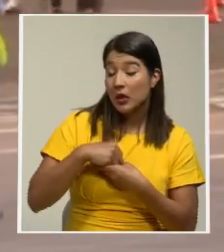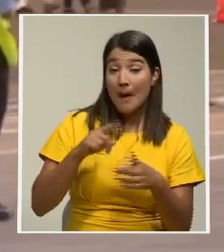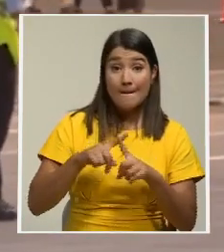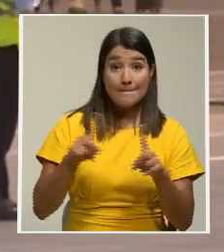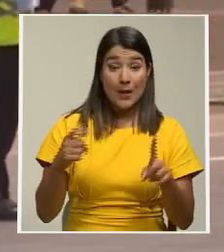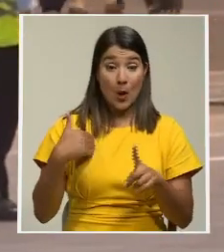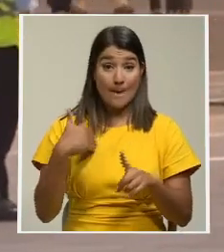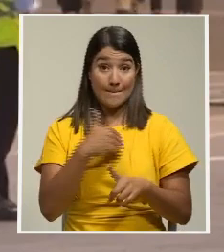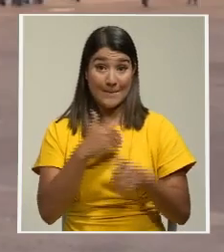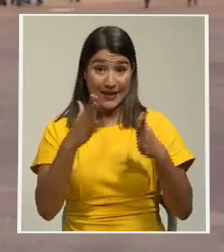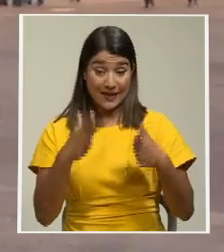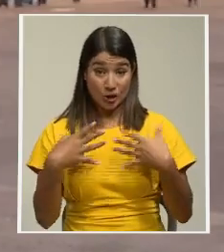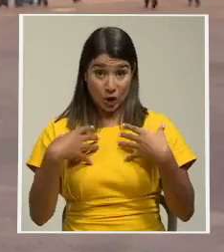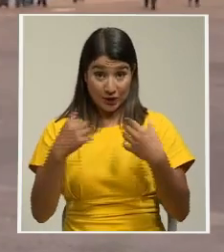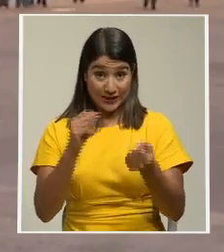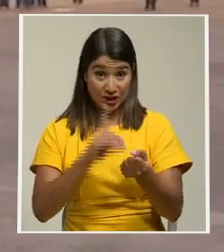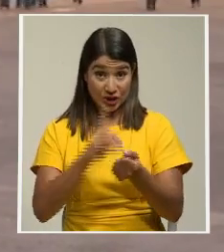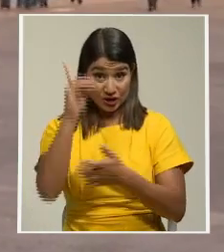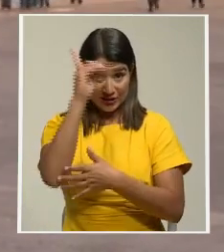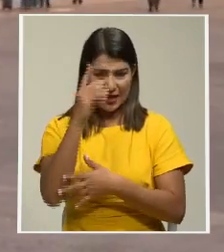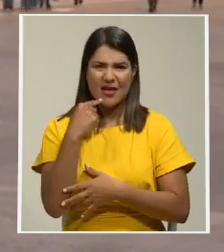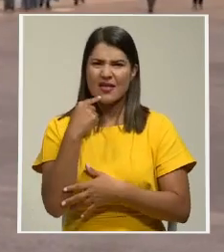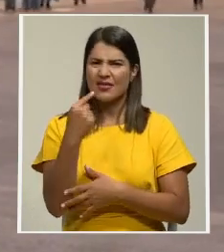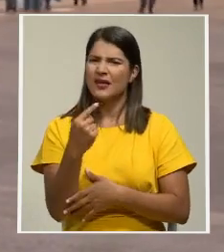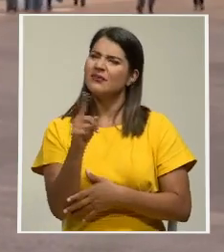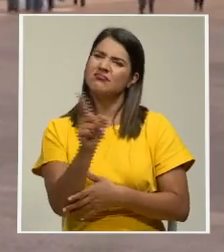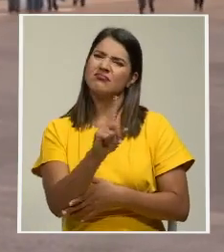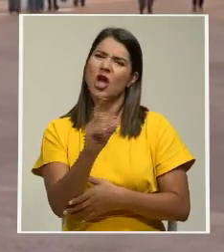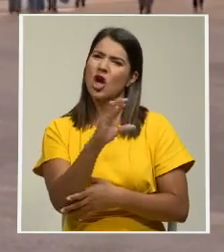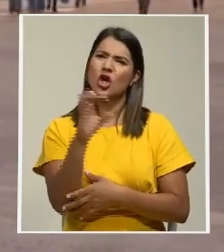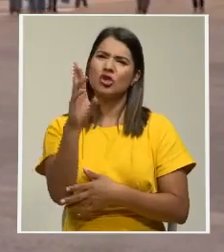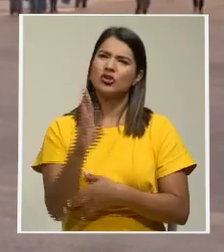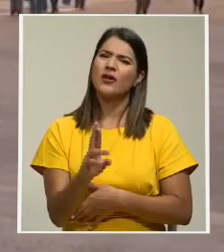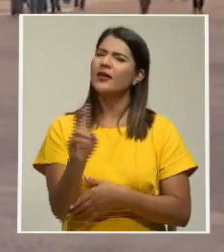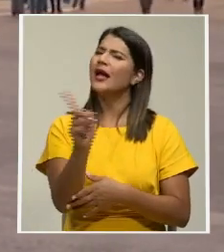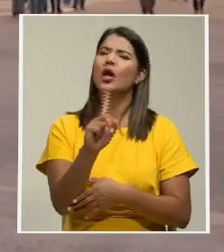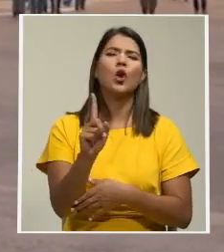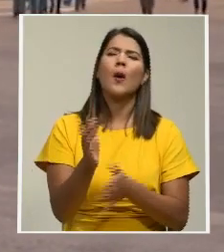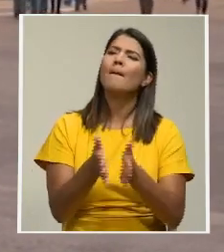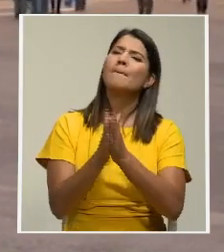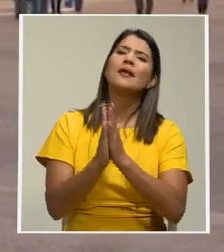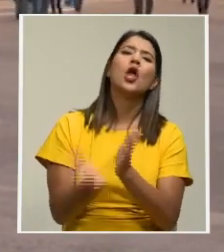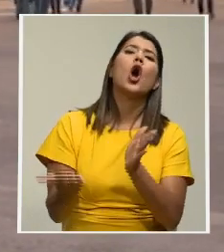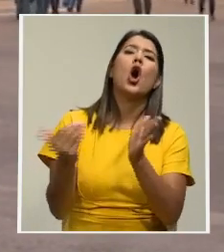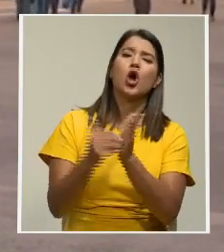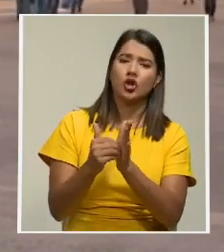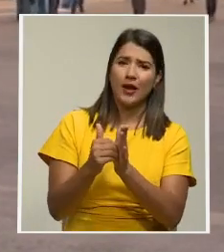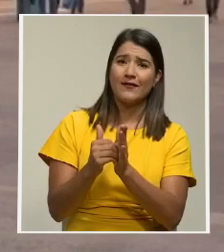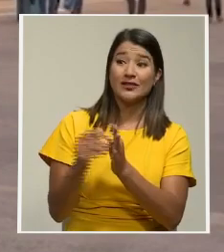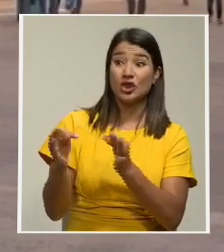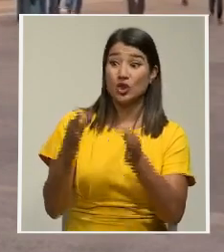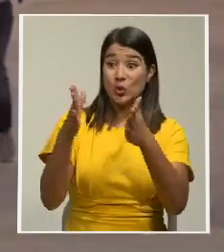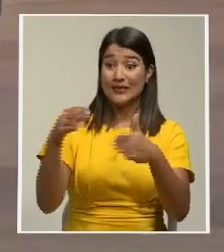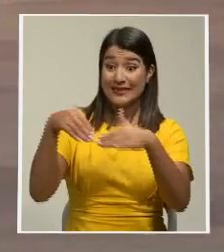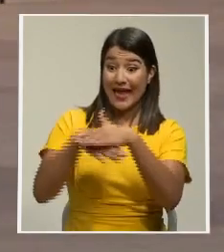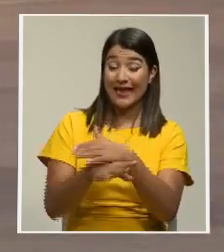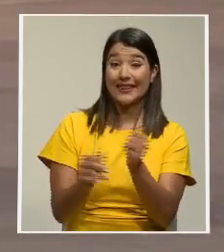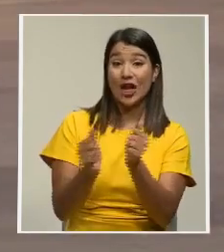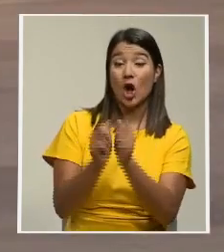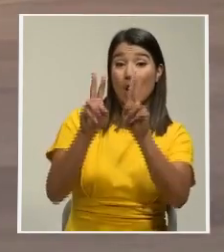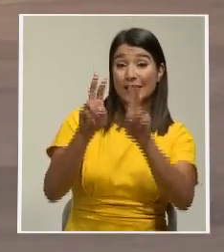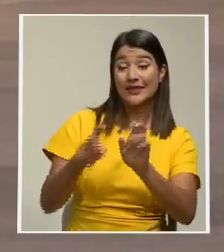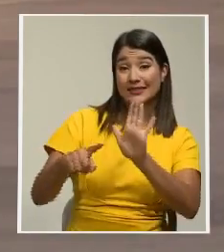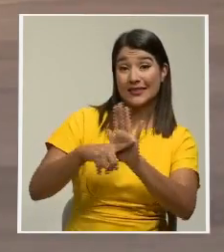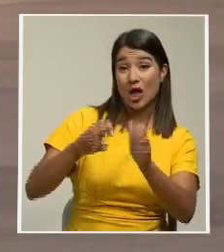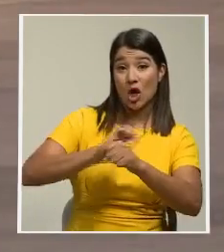entidad asegura que descartan que el país vuelva a pedir las pruebas negativas de COVID-19 para ingresar al país por parte de